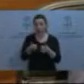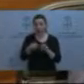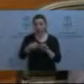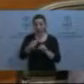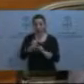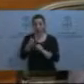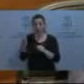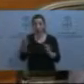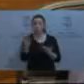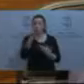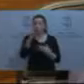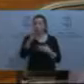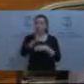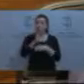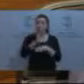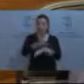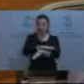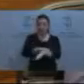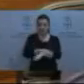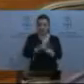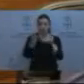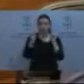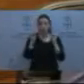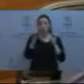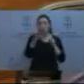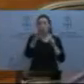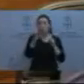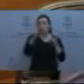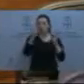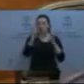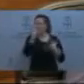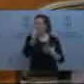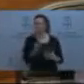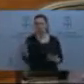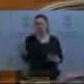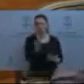Educación, pues por una cuestión de seriedad, debería